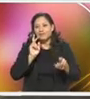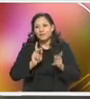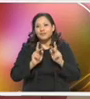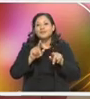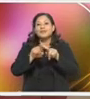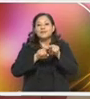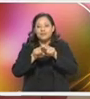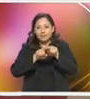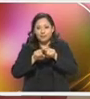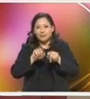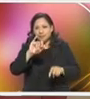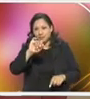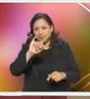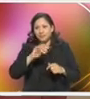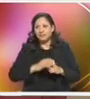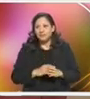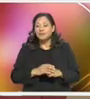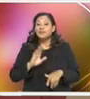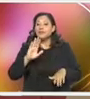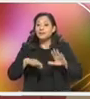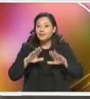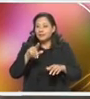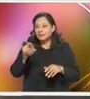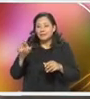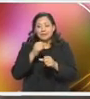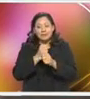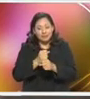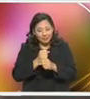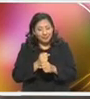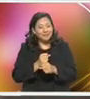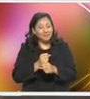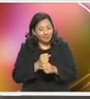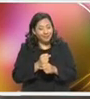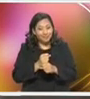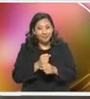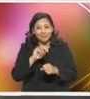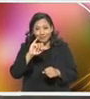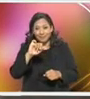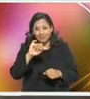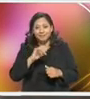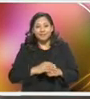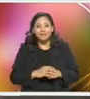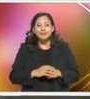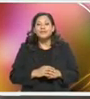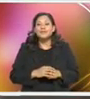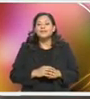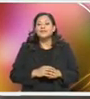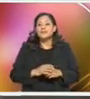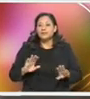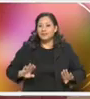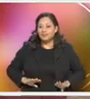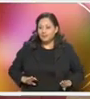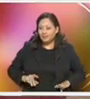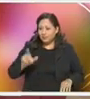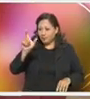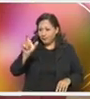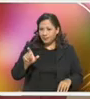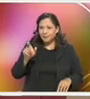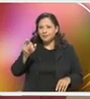los hermanos. Los hermanitos, caray, Los que hermanos luego de los la sufren adolescentes. y la padecen. Exactamente. Bueno, ¿qué va a caracterizar la